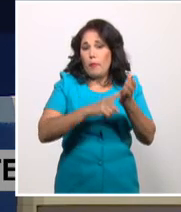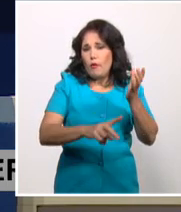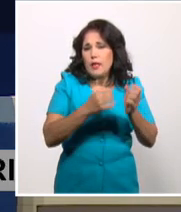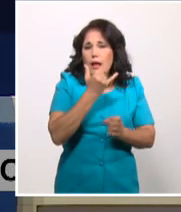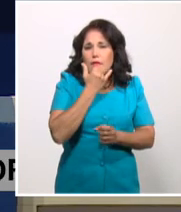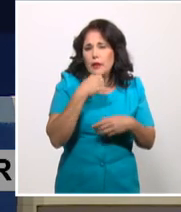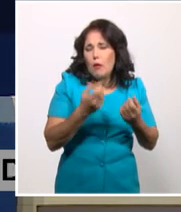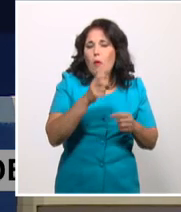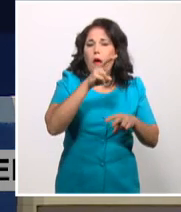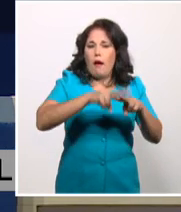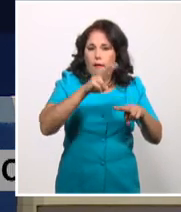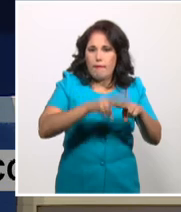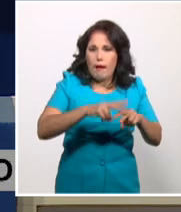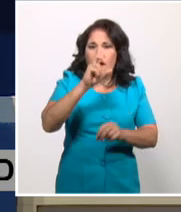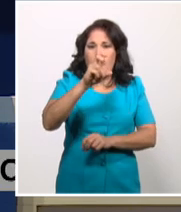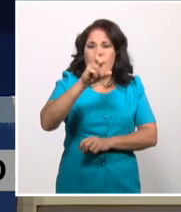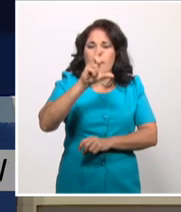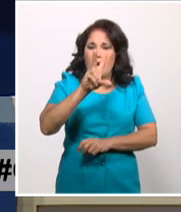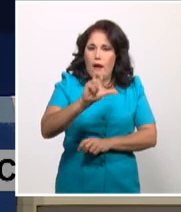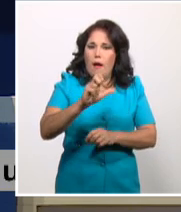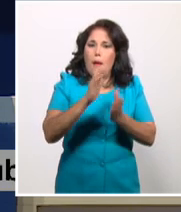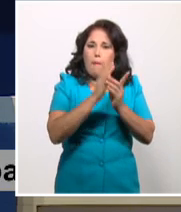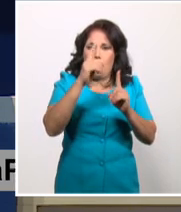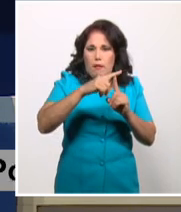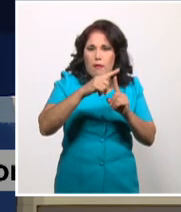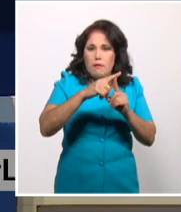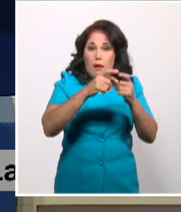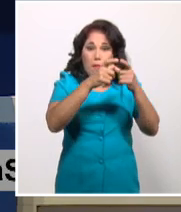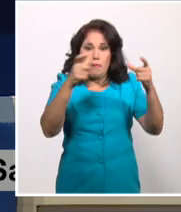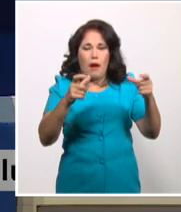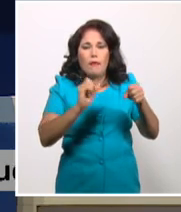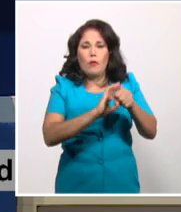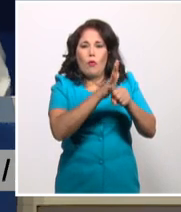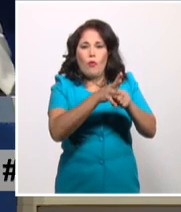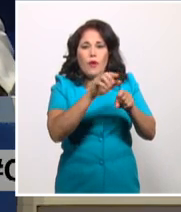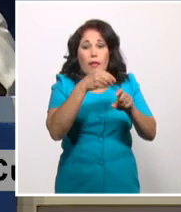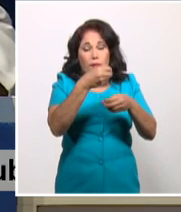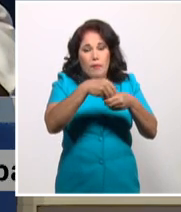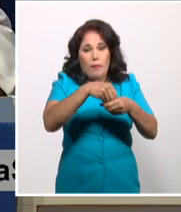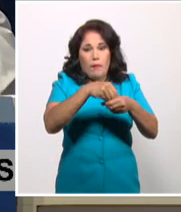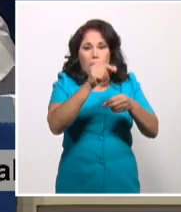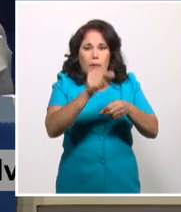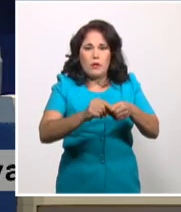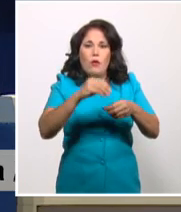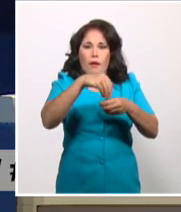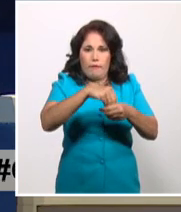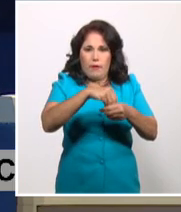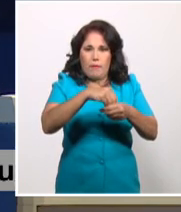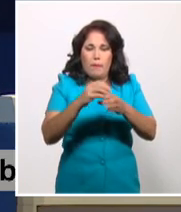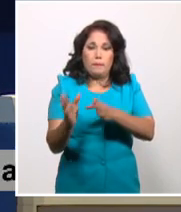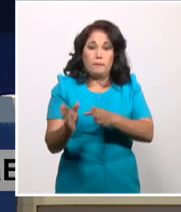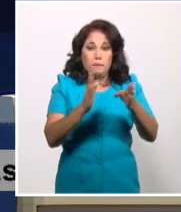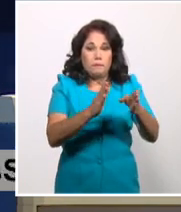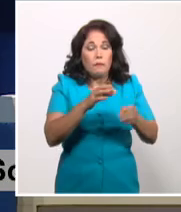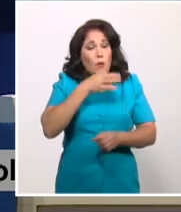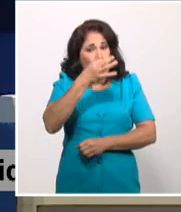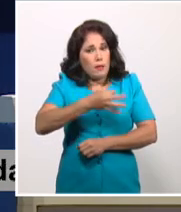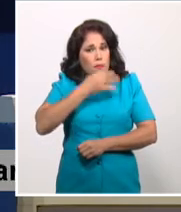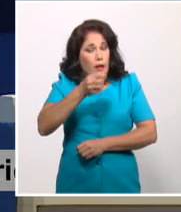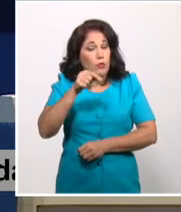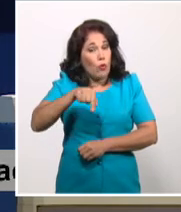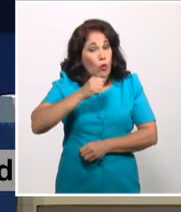Villa Clara y Matanzas. Ahora, yo voy a decir, primero quiero